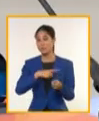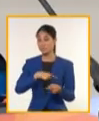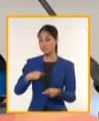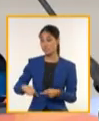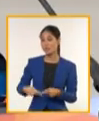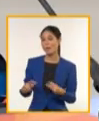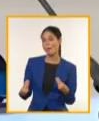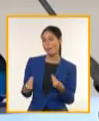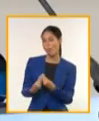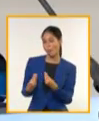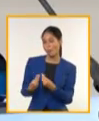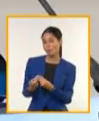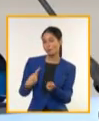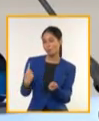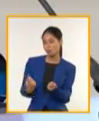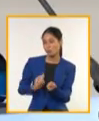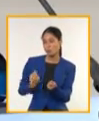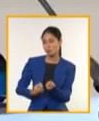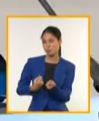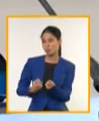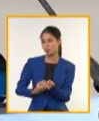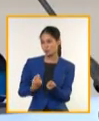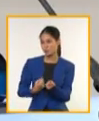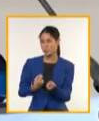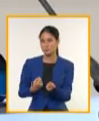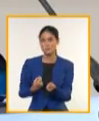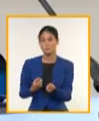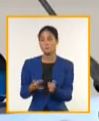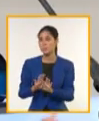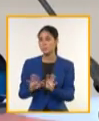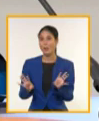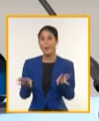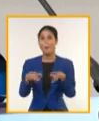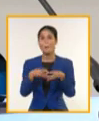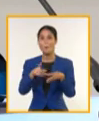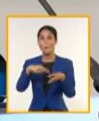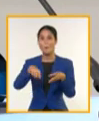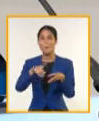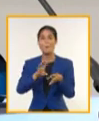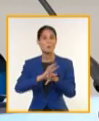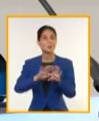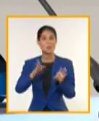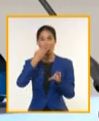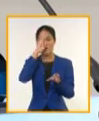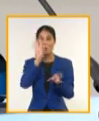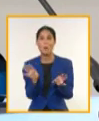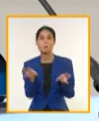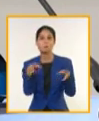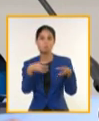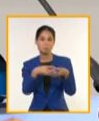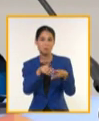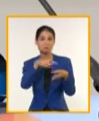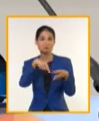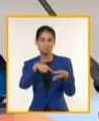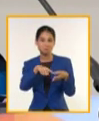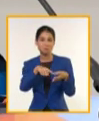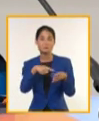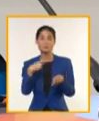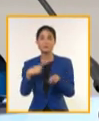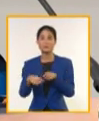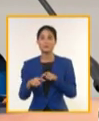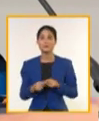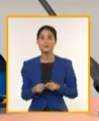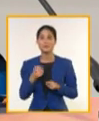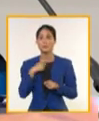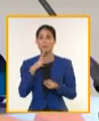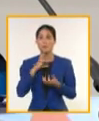que presenta realmente posiciones estratégicas en relación con la consolidación de un tipo de